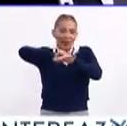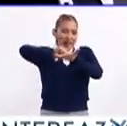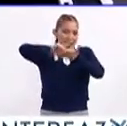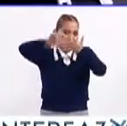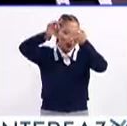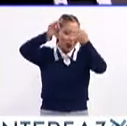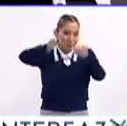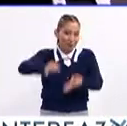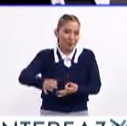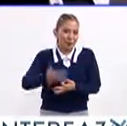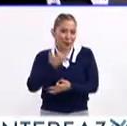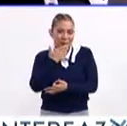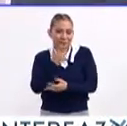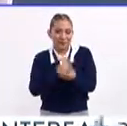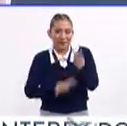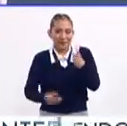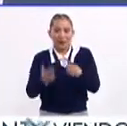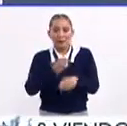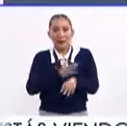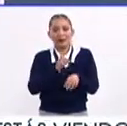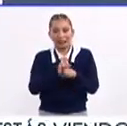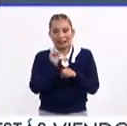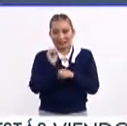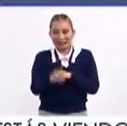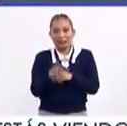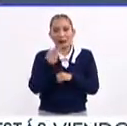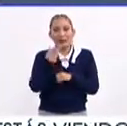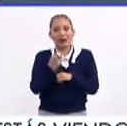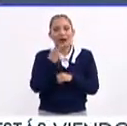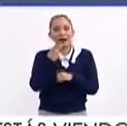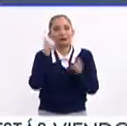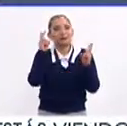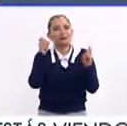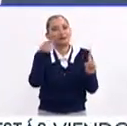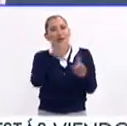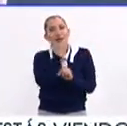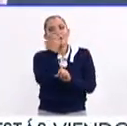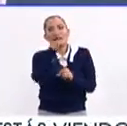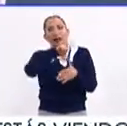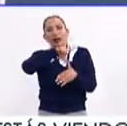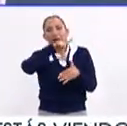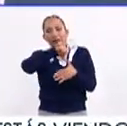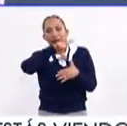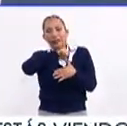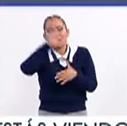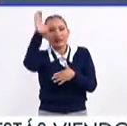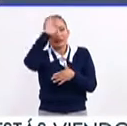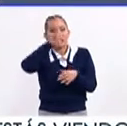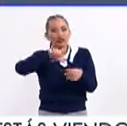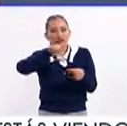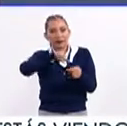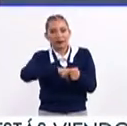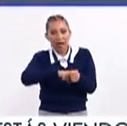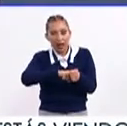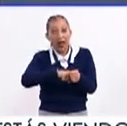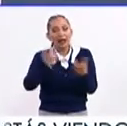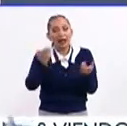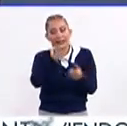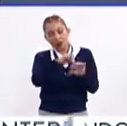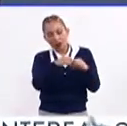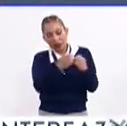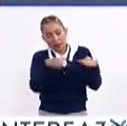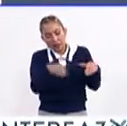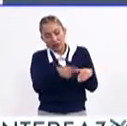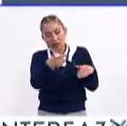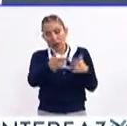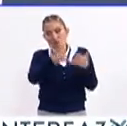bien, buenos días, gracias por estar con nosotros. Buenos días, pues justamente vamos a hablar de la Facultad Latinoamericana de Ciencias Sociales, este organismo que